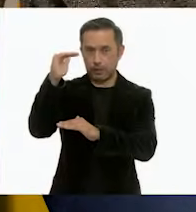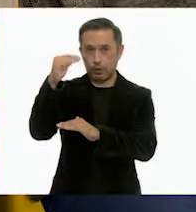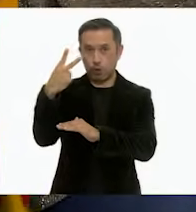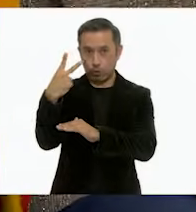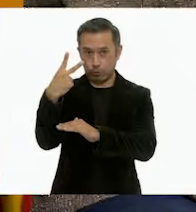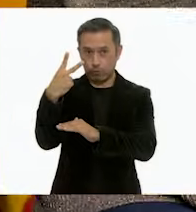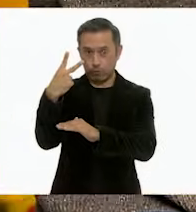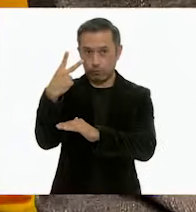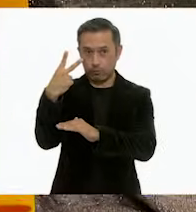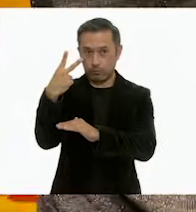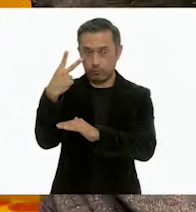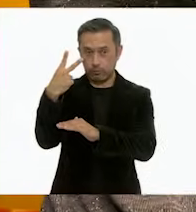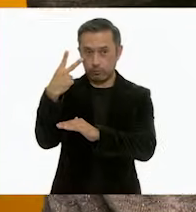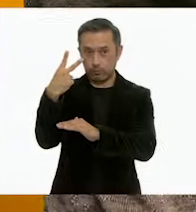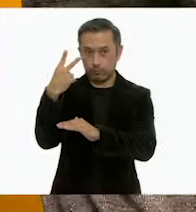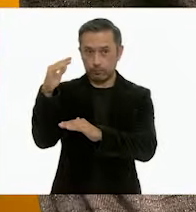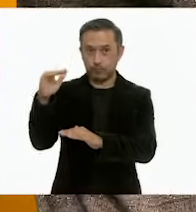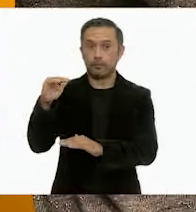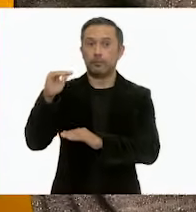Dos.